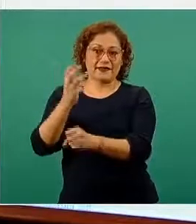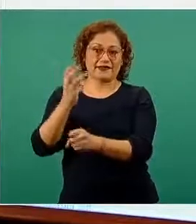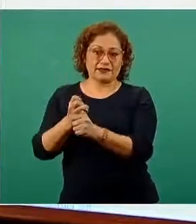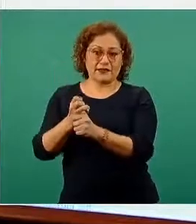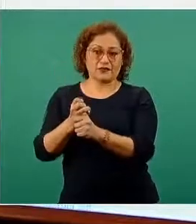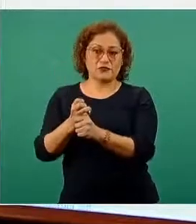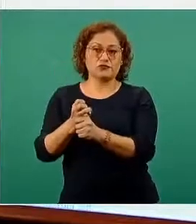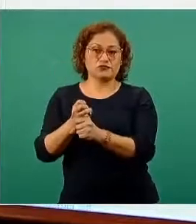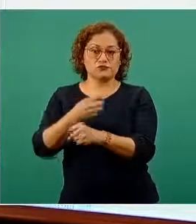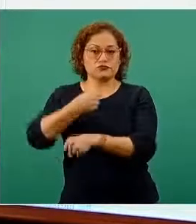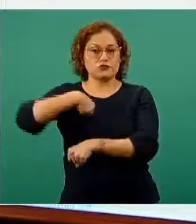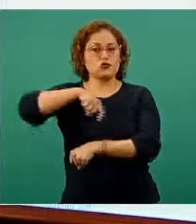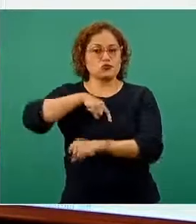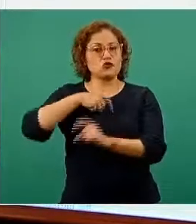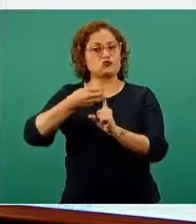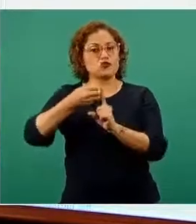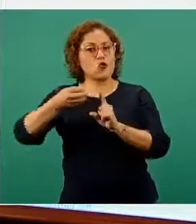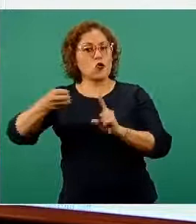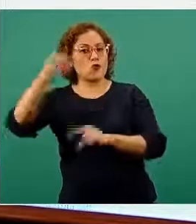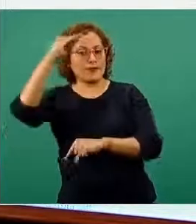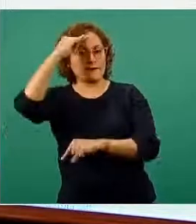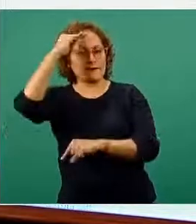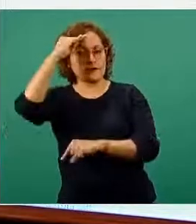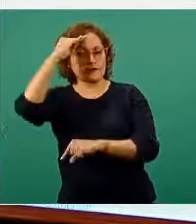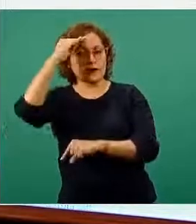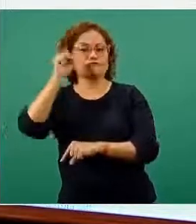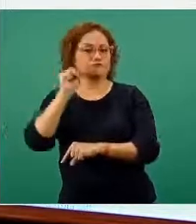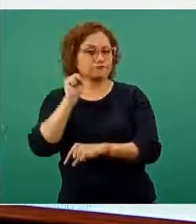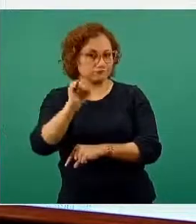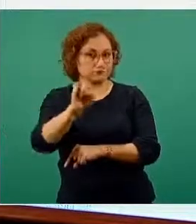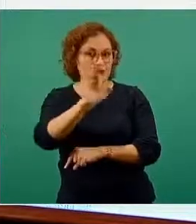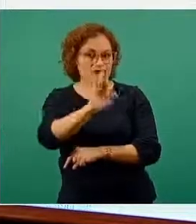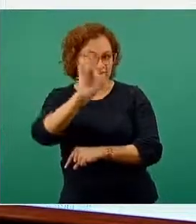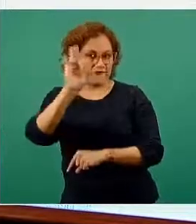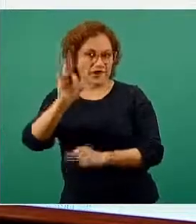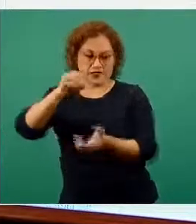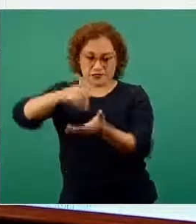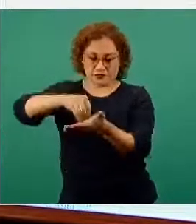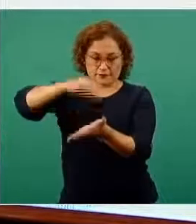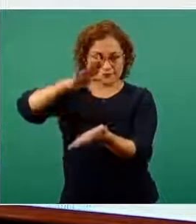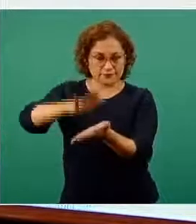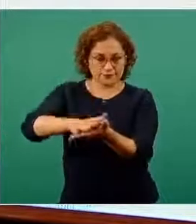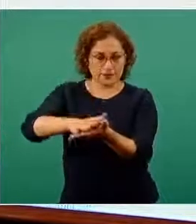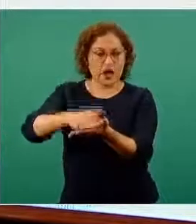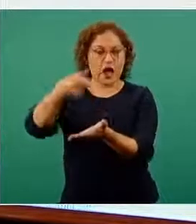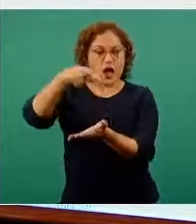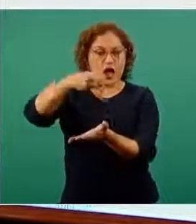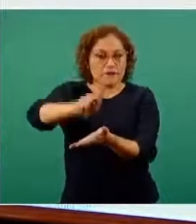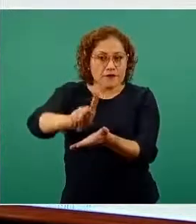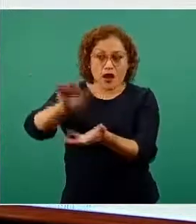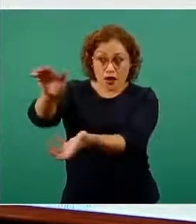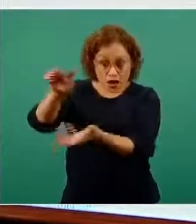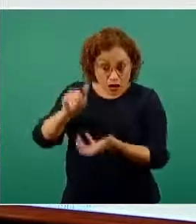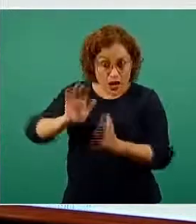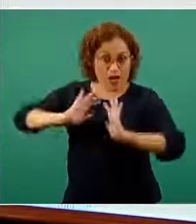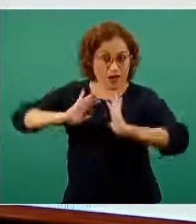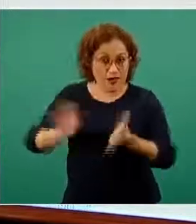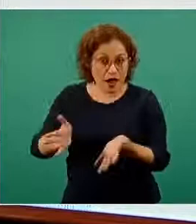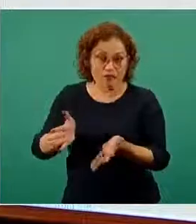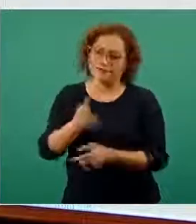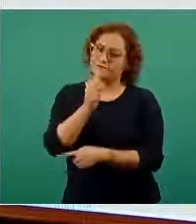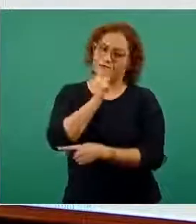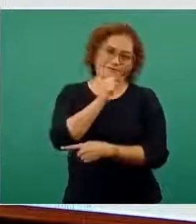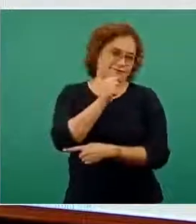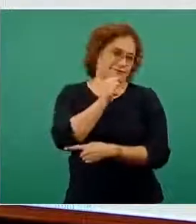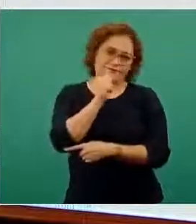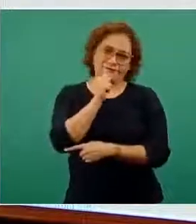necesariamente. Entonces tenemos que tenerlo claro, no necesariamente sabemos la fecha de llegada para esta semana o para esta semana, pero sí sabemos